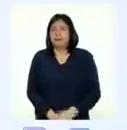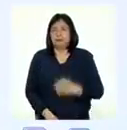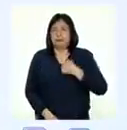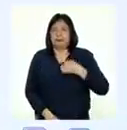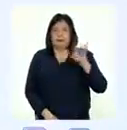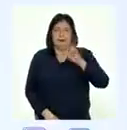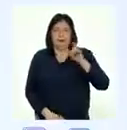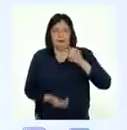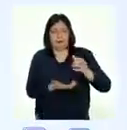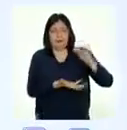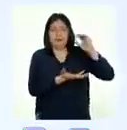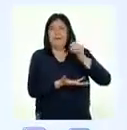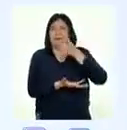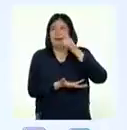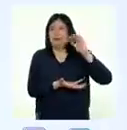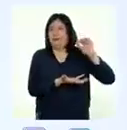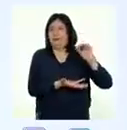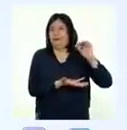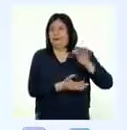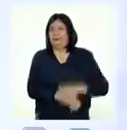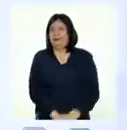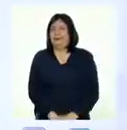yo uso un tomatodo para mi agua.